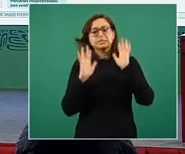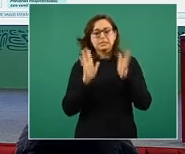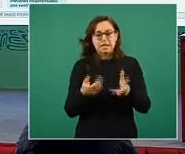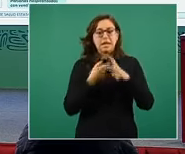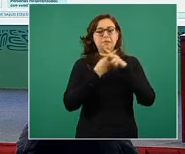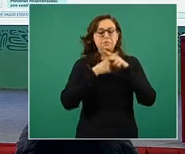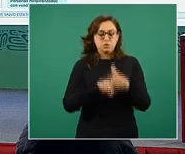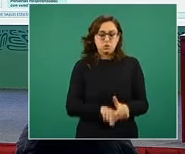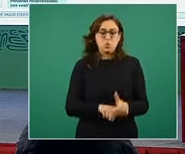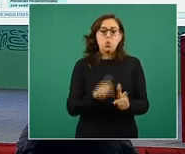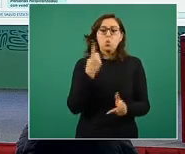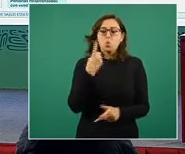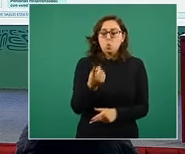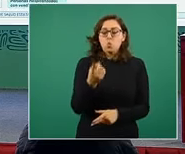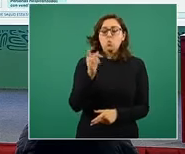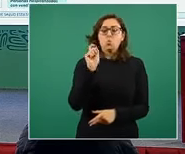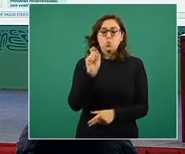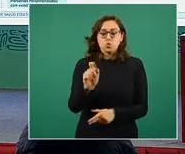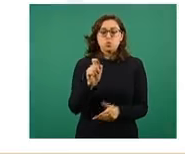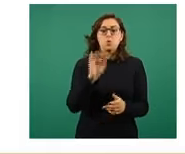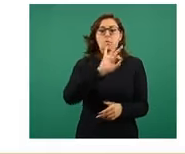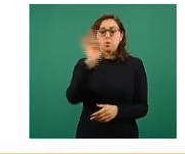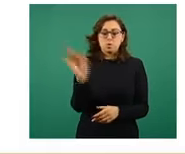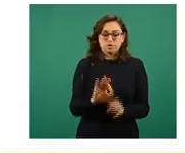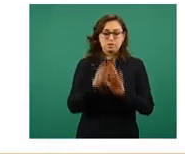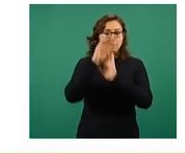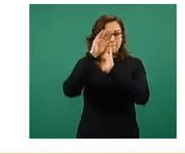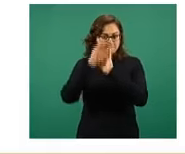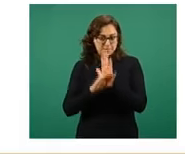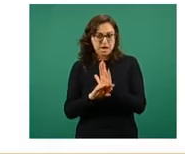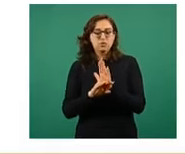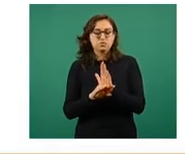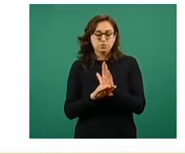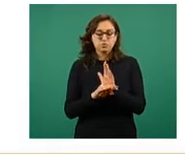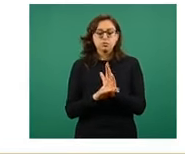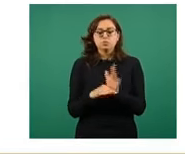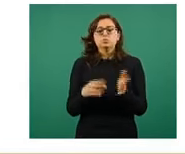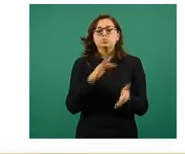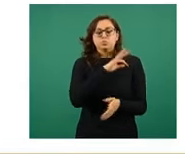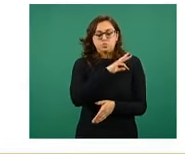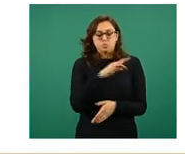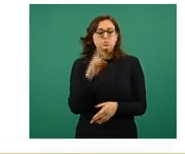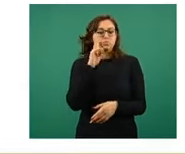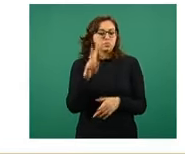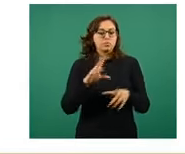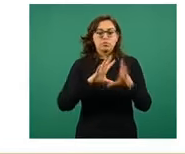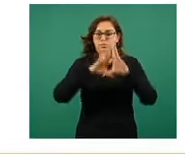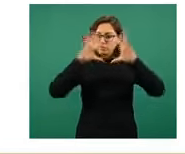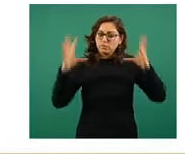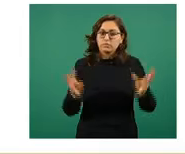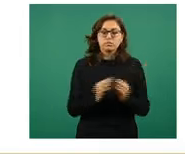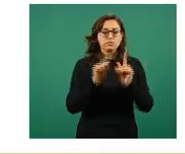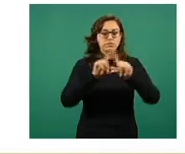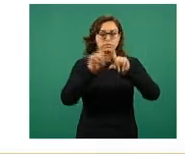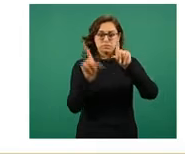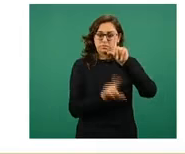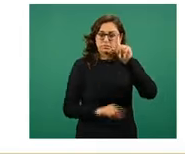un punto porcentual, 46% la ocupación en toda la República. Y